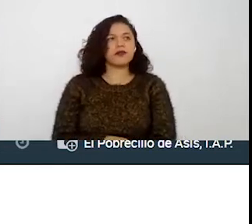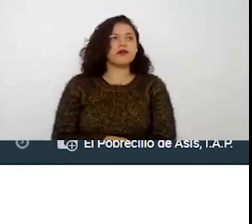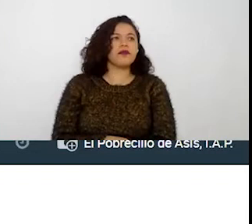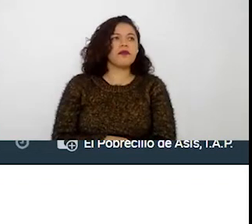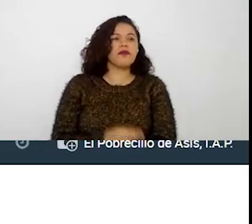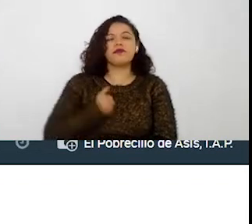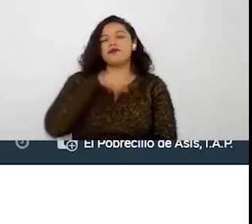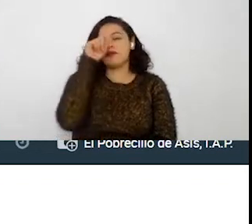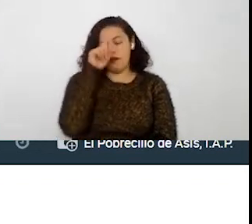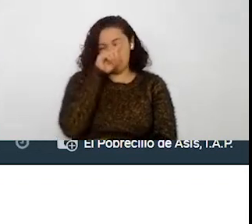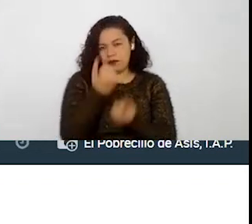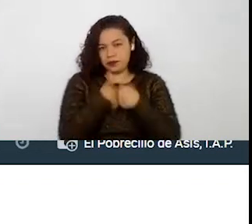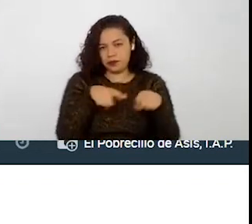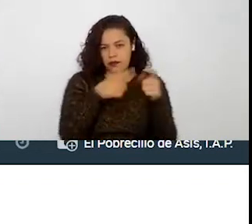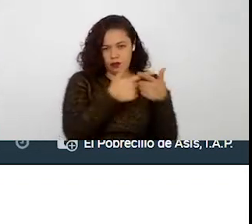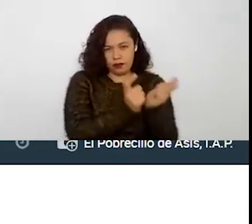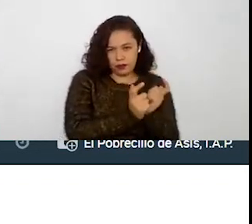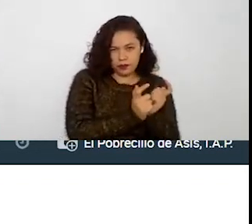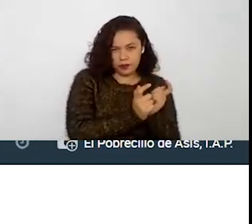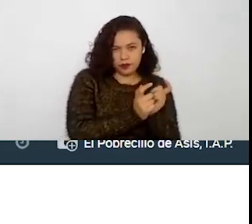orientación social grupal